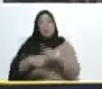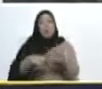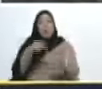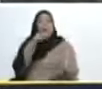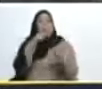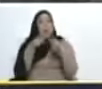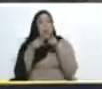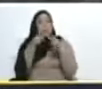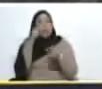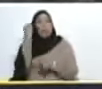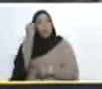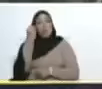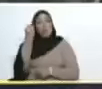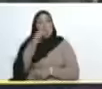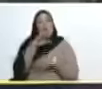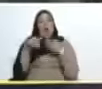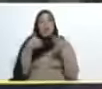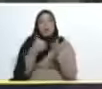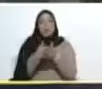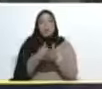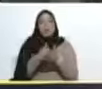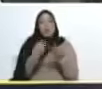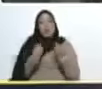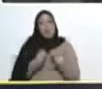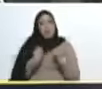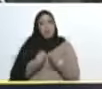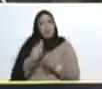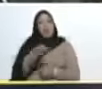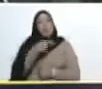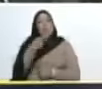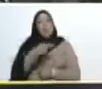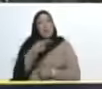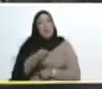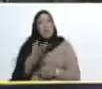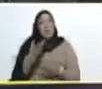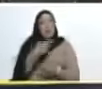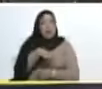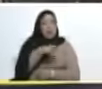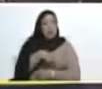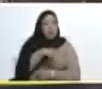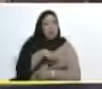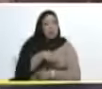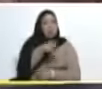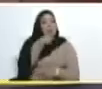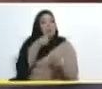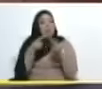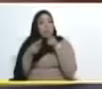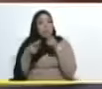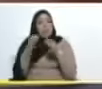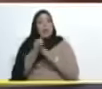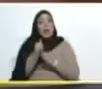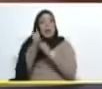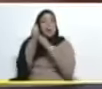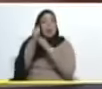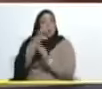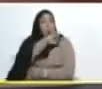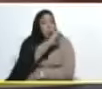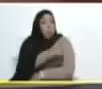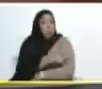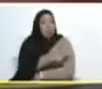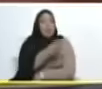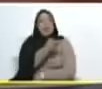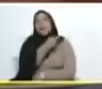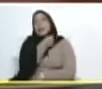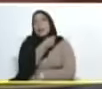consulta a todos los sectores de la vida venezolana. Fueron consultadas las cabezas de los poderes públicos, el Fiscal